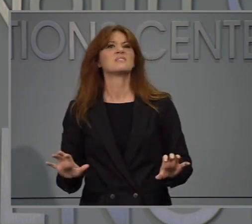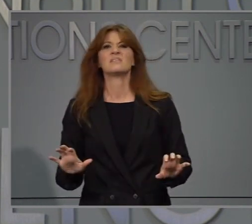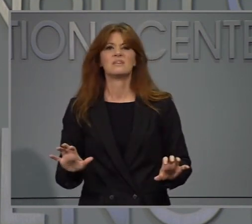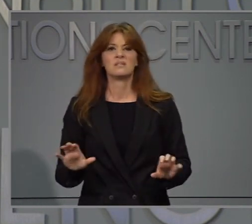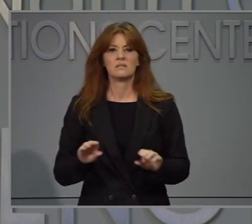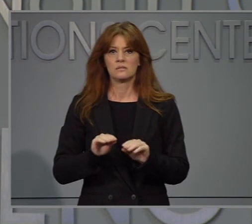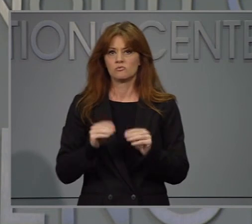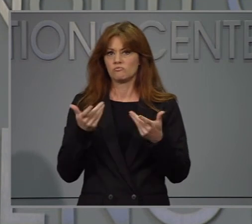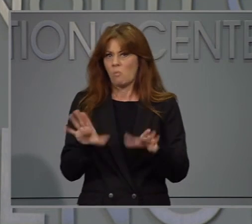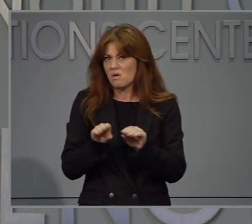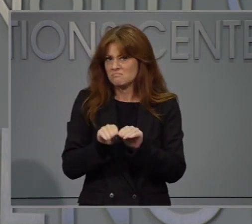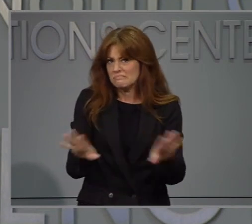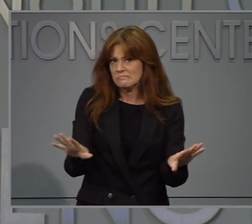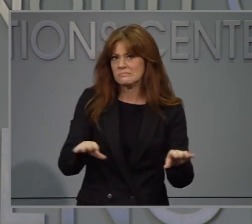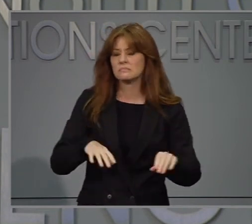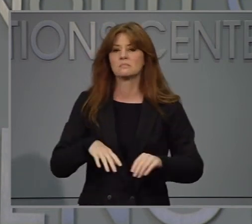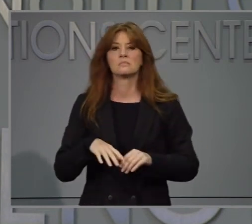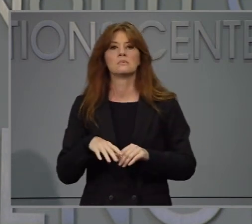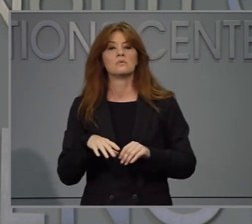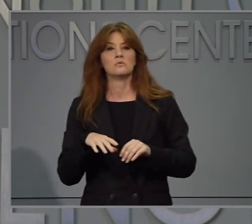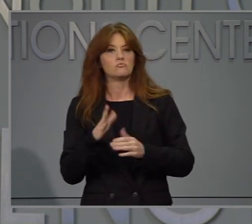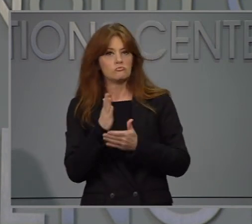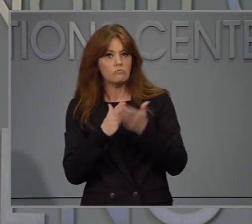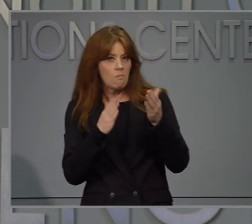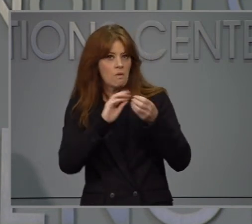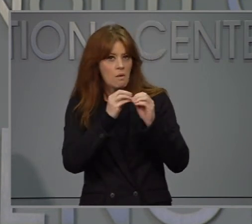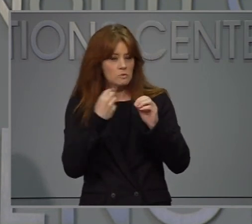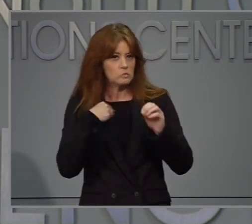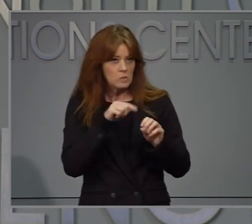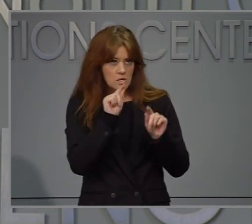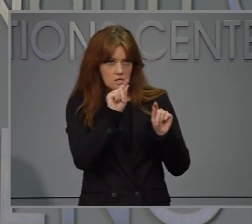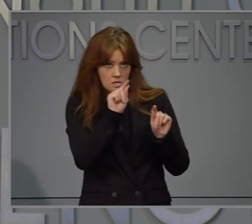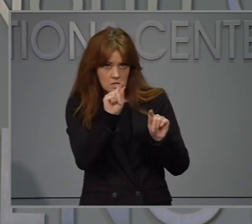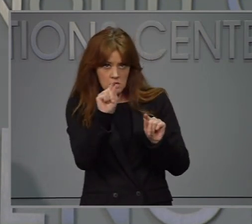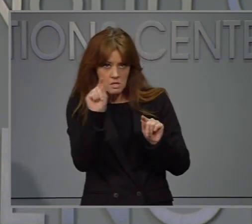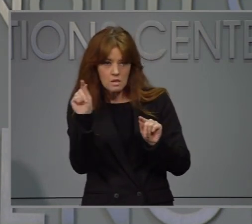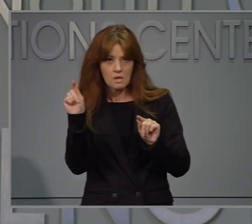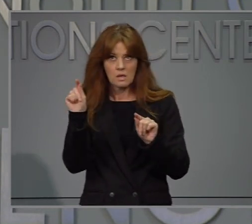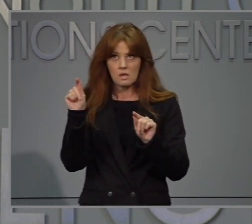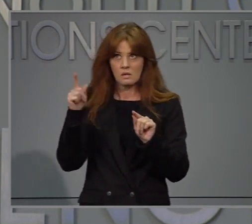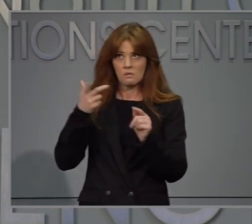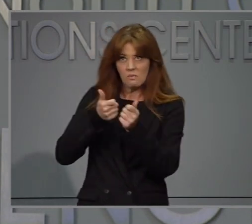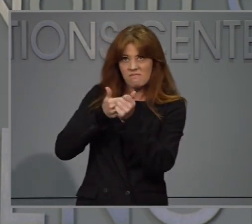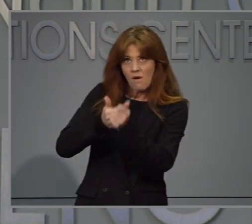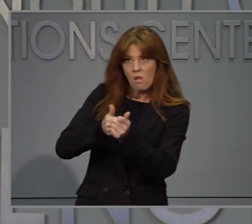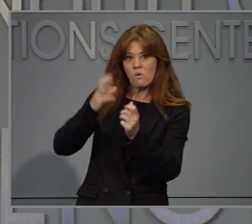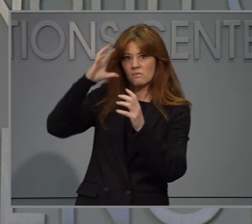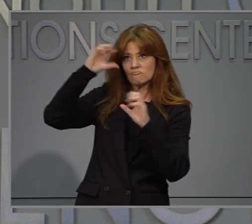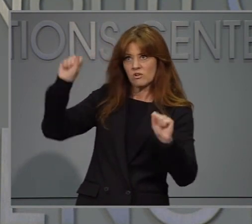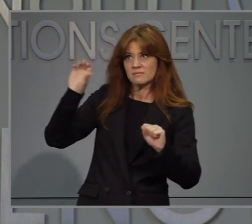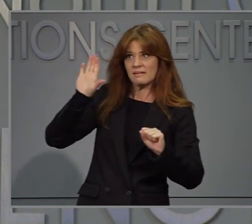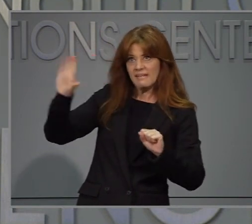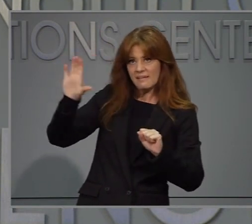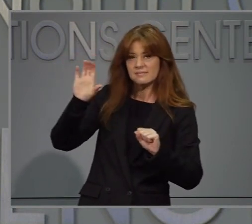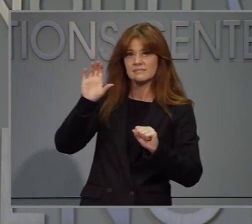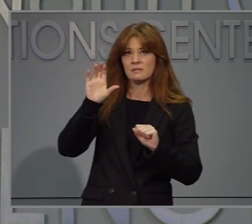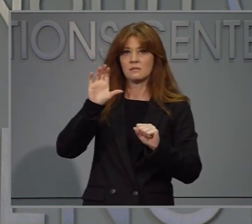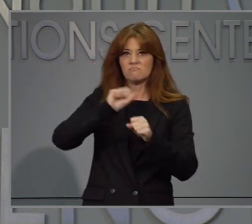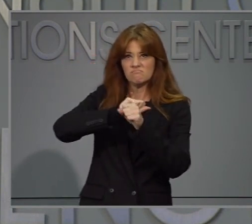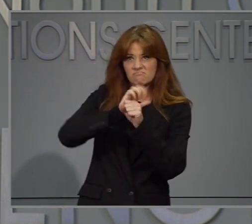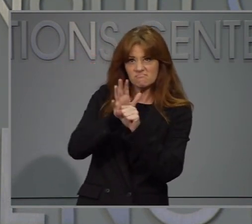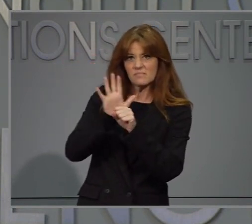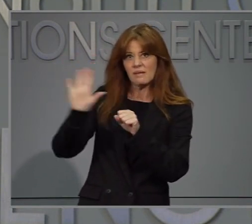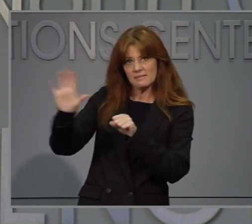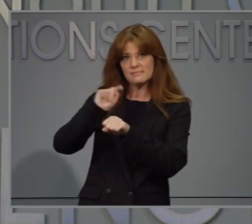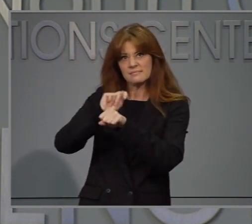infecciones. Este enfoque y los indicadores que estamos observando siguen las guías de la Casa Blanca del Grupo